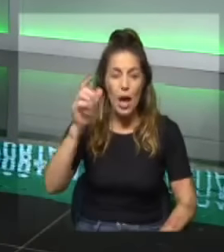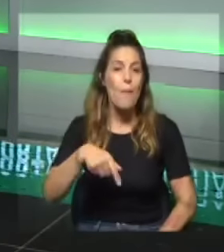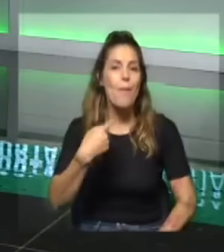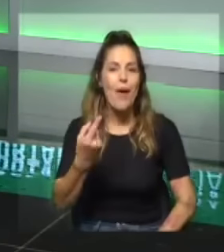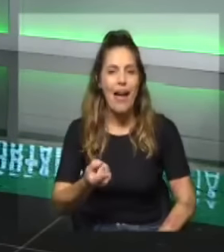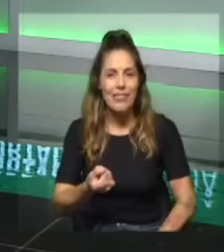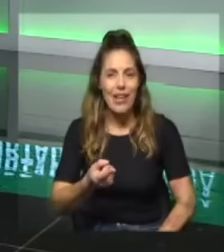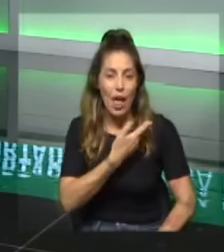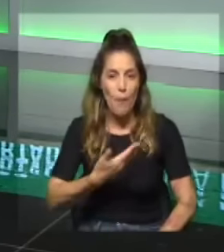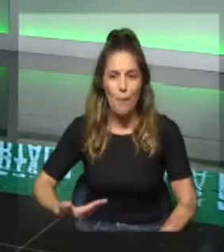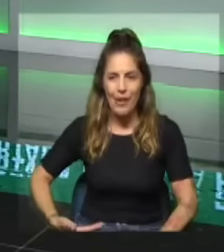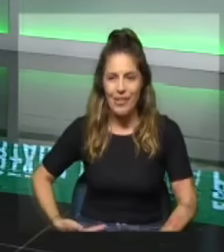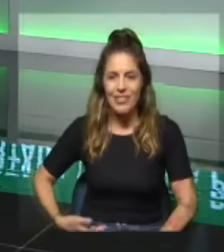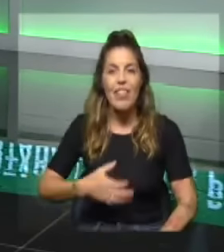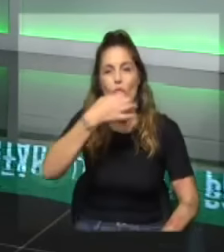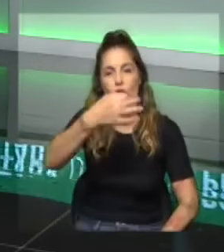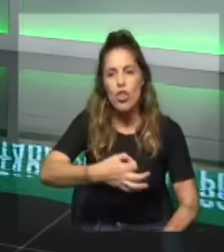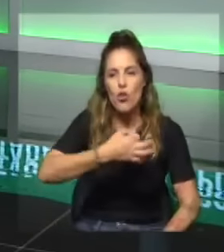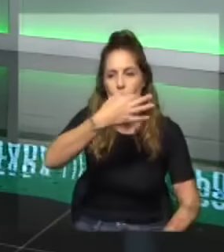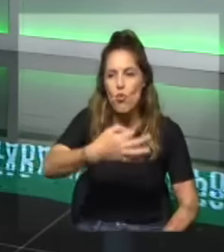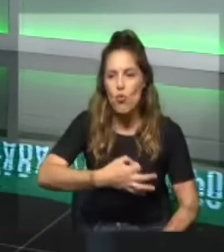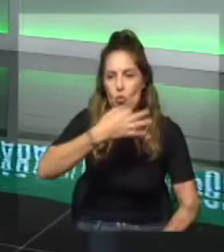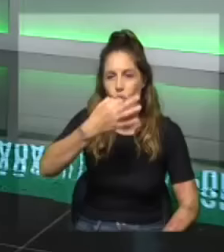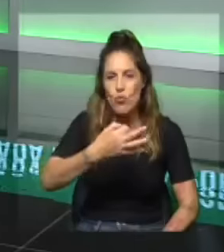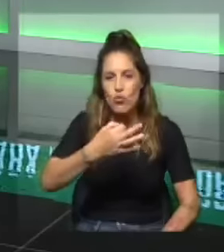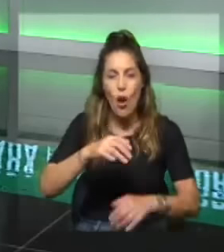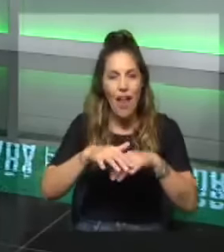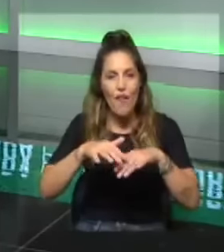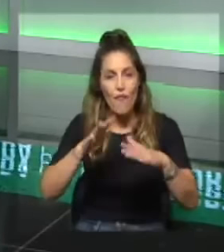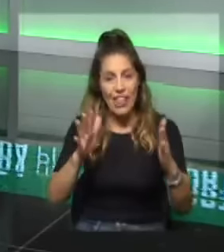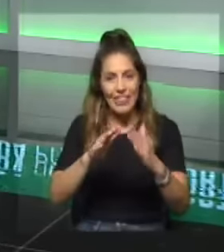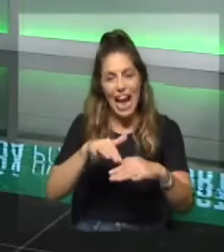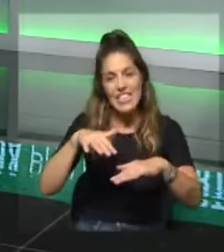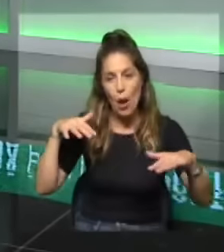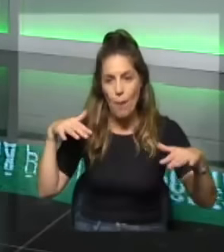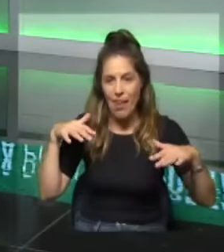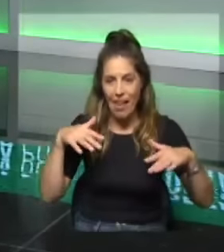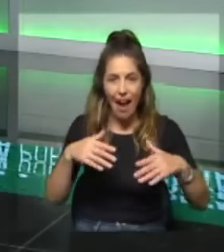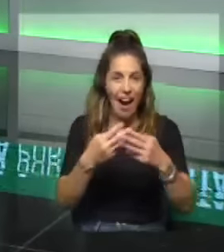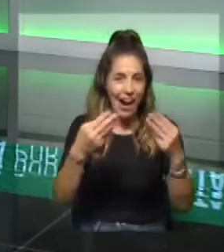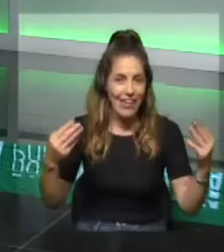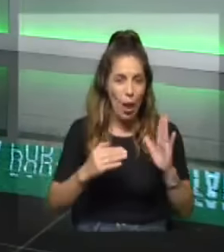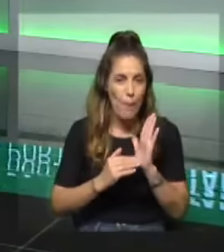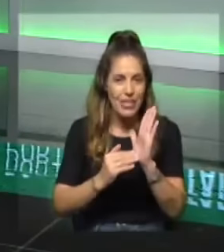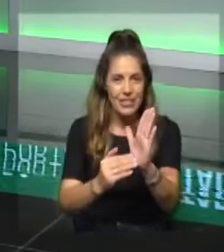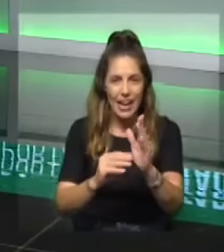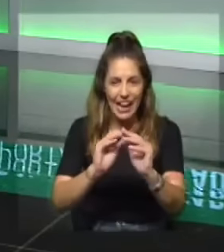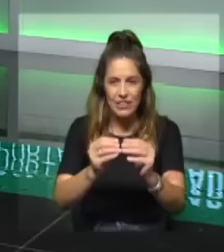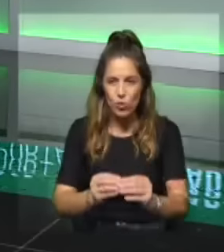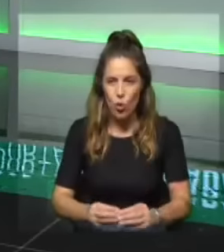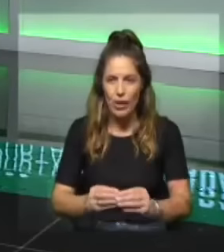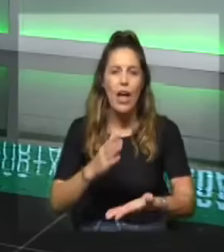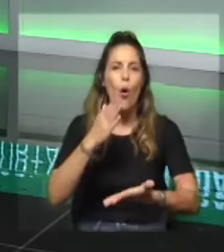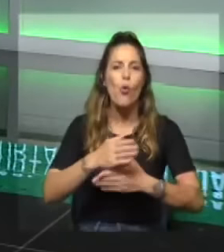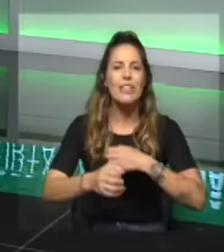mañana el presidente dará un discurso ante la asamblea general en el que presentará una rendición de cuentas del